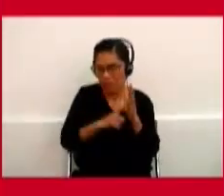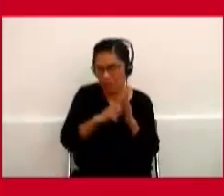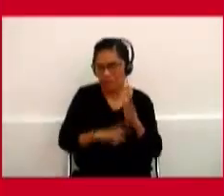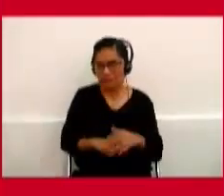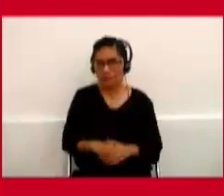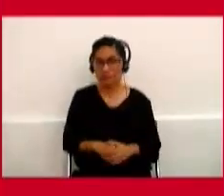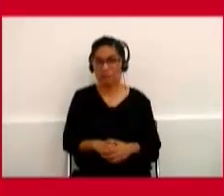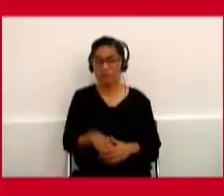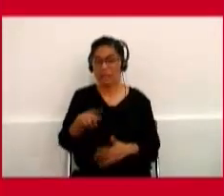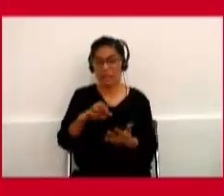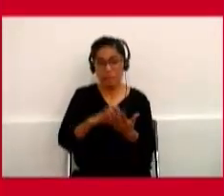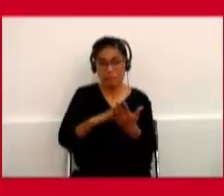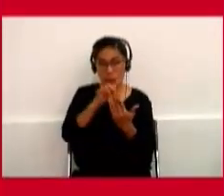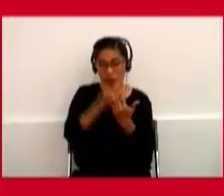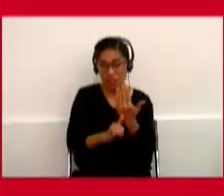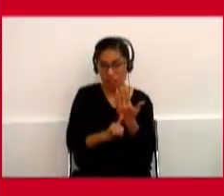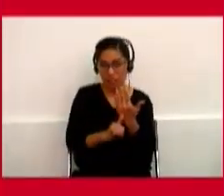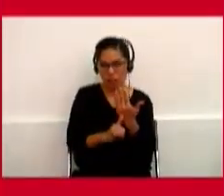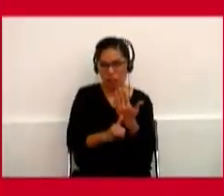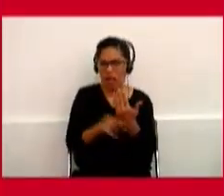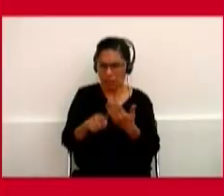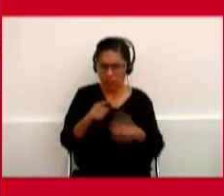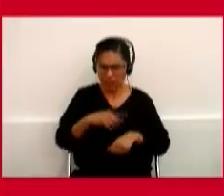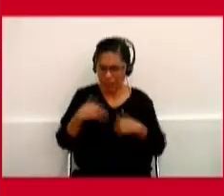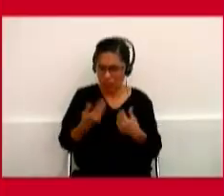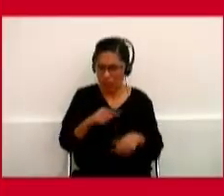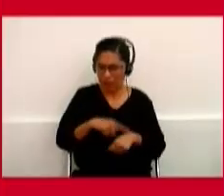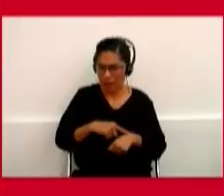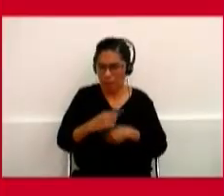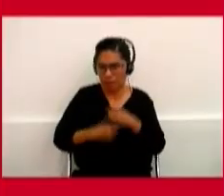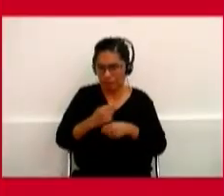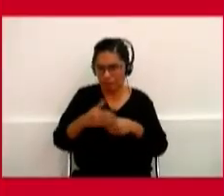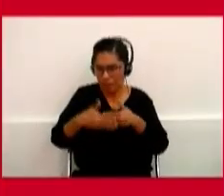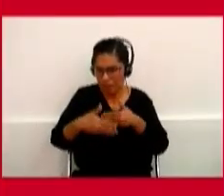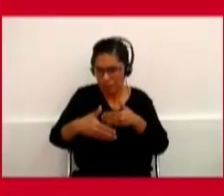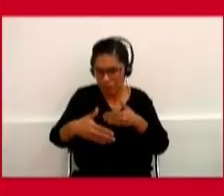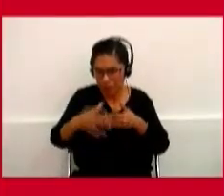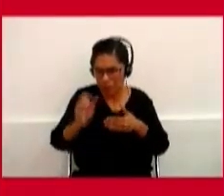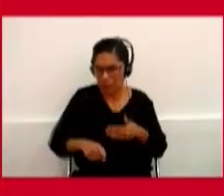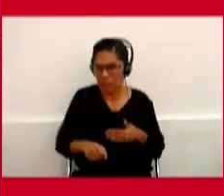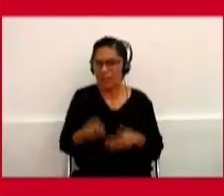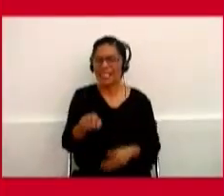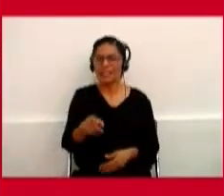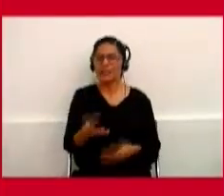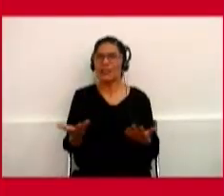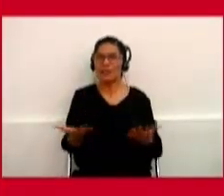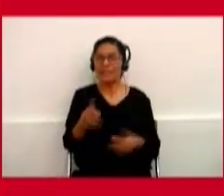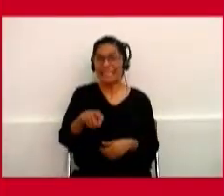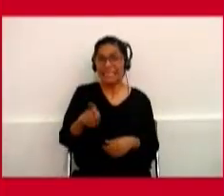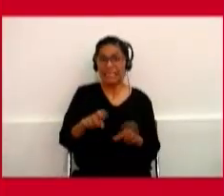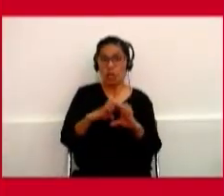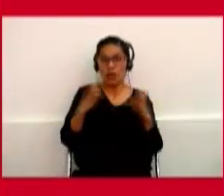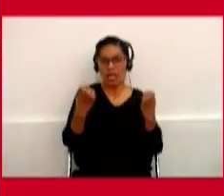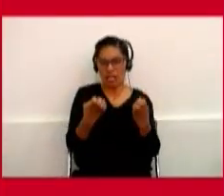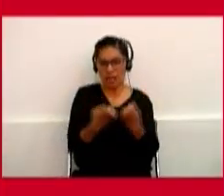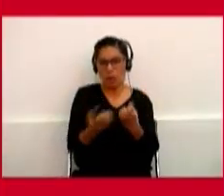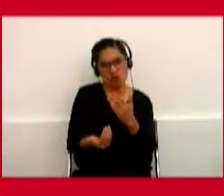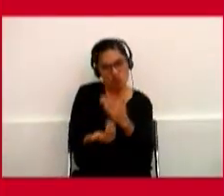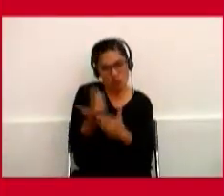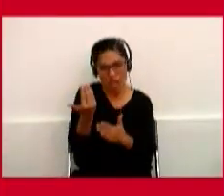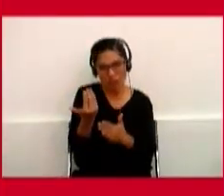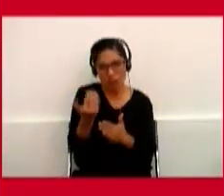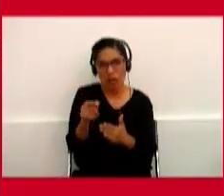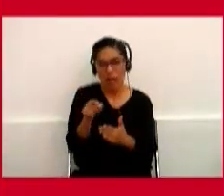proyecto es sostenible partiendo desde el equipo. O sea, necesitas tener un equipo moderno, un equipo que